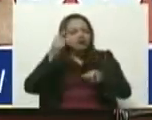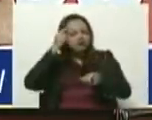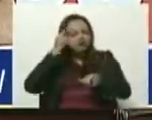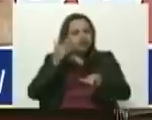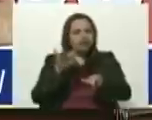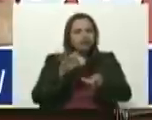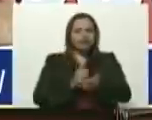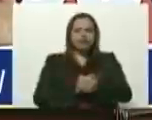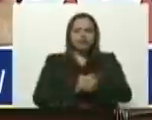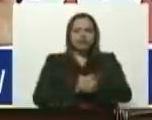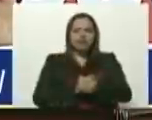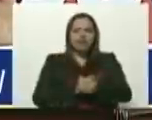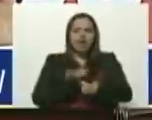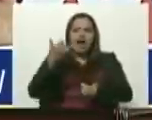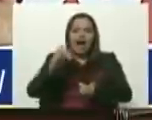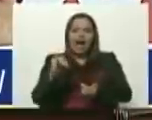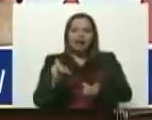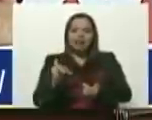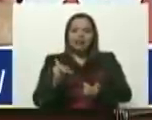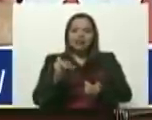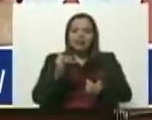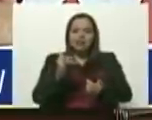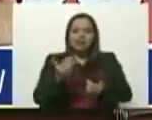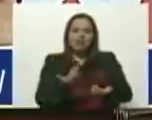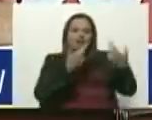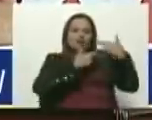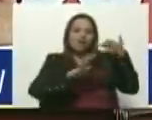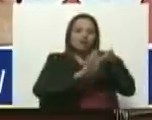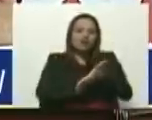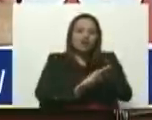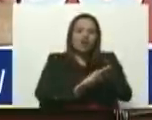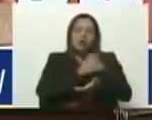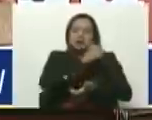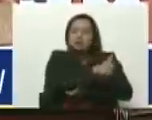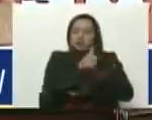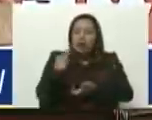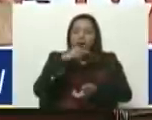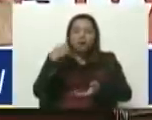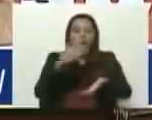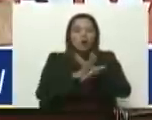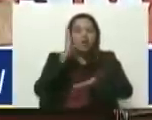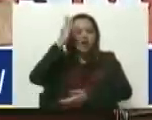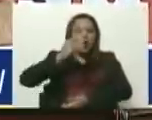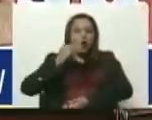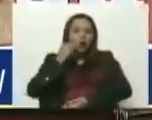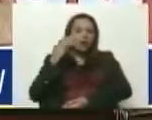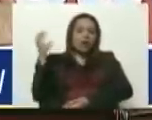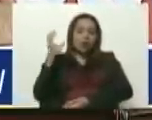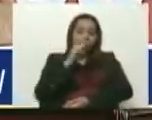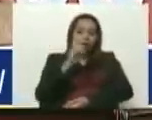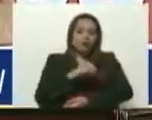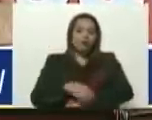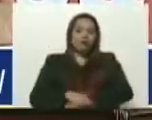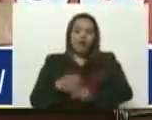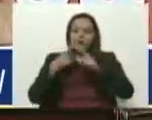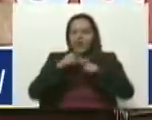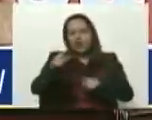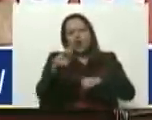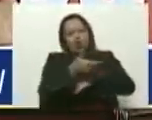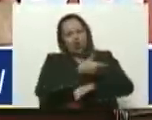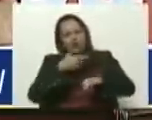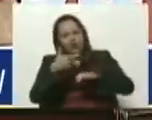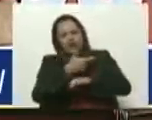de tantos asesinatos de jóvenes colombianos y evidentemente el narco gobierno colombiano les duele mucho las